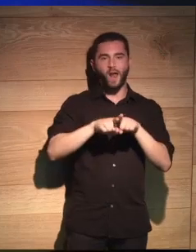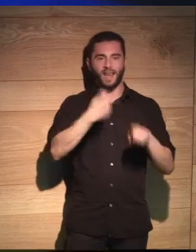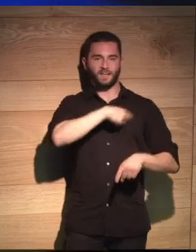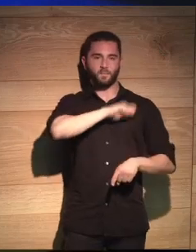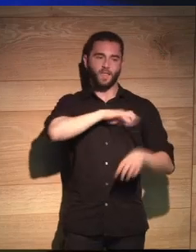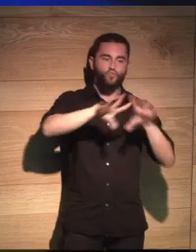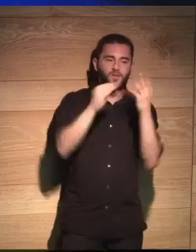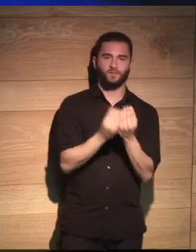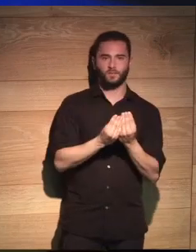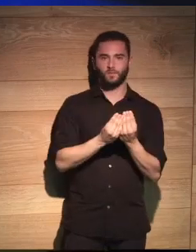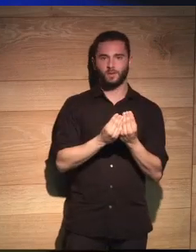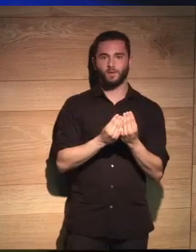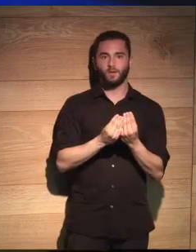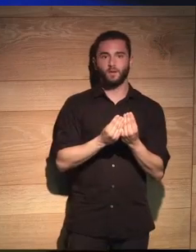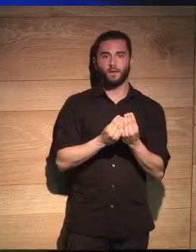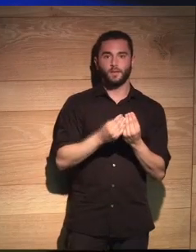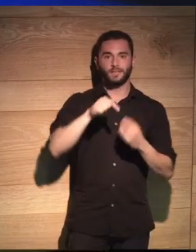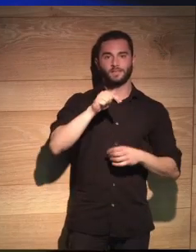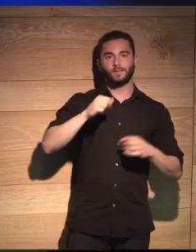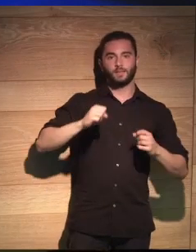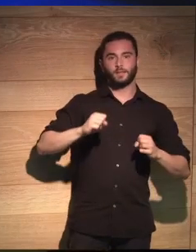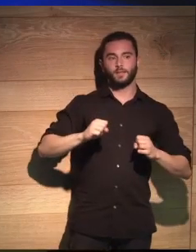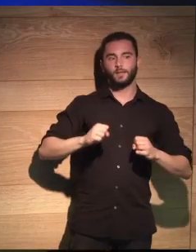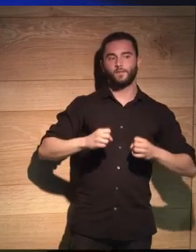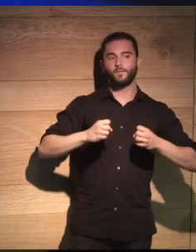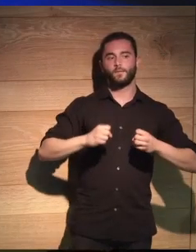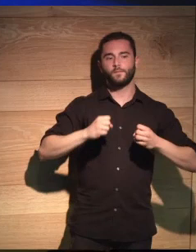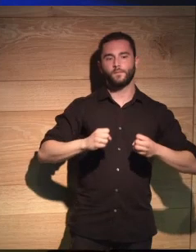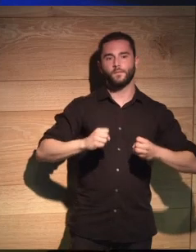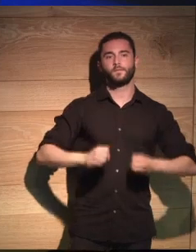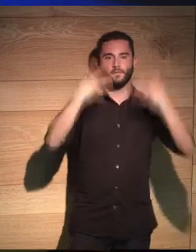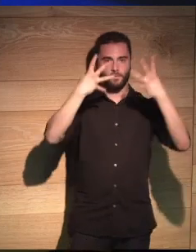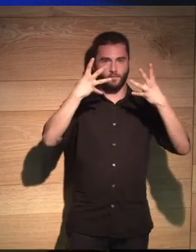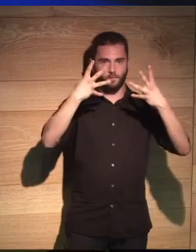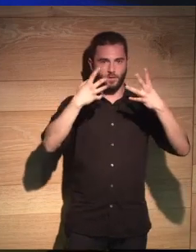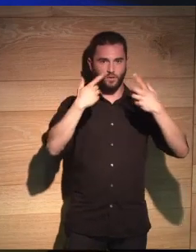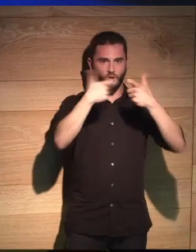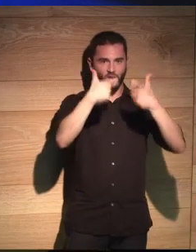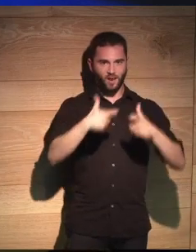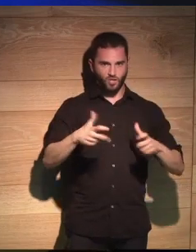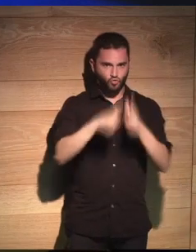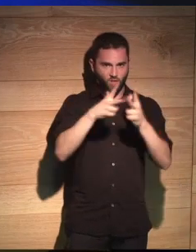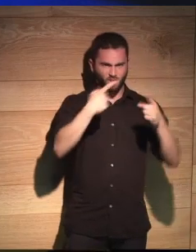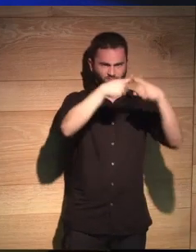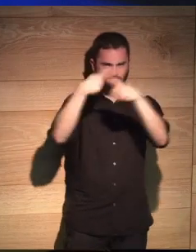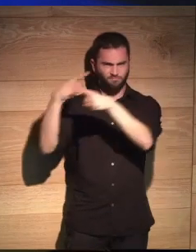solo edificio había varias clases, varios tipos de personas,